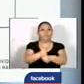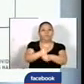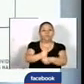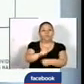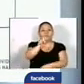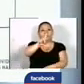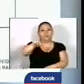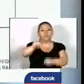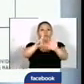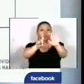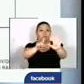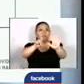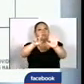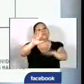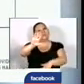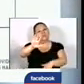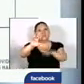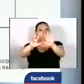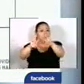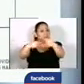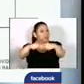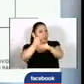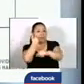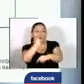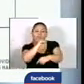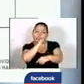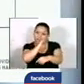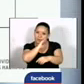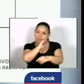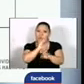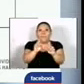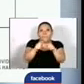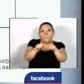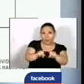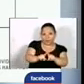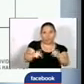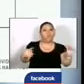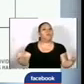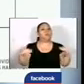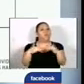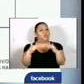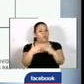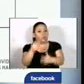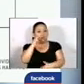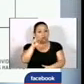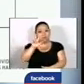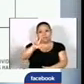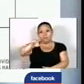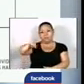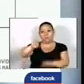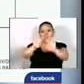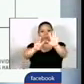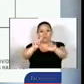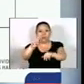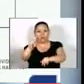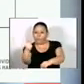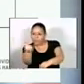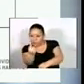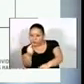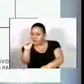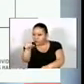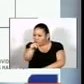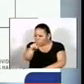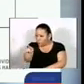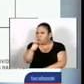.658 permanecen activos. Pero no solo eso, también se tienen 3.921 sospechosos,